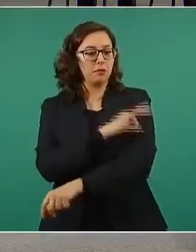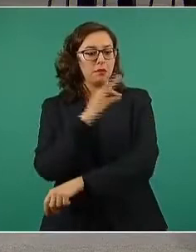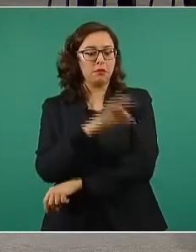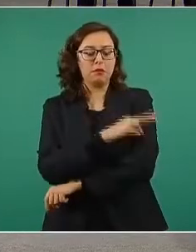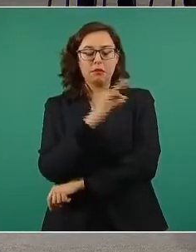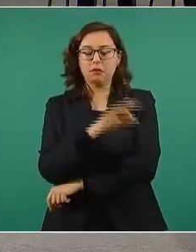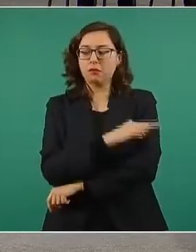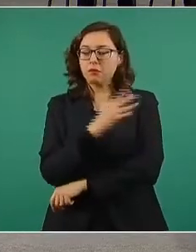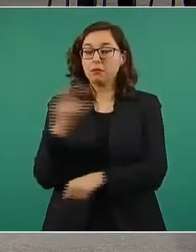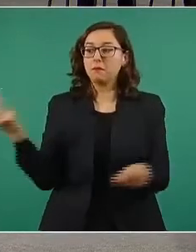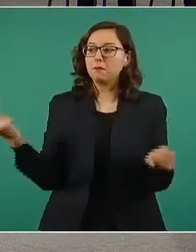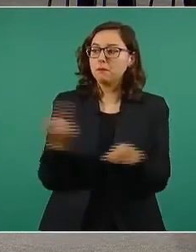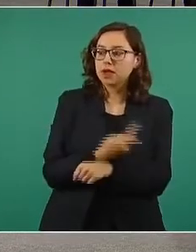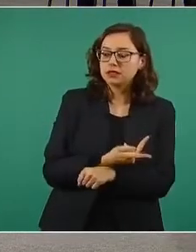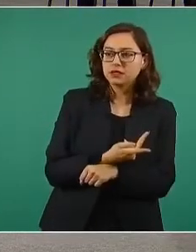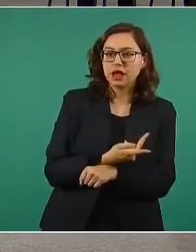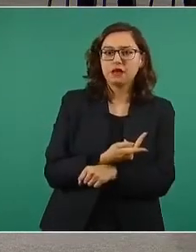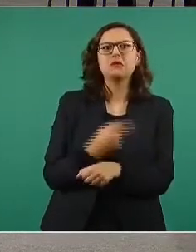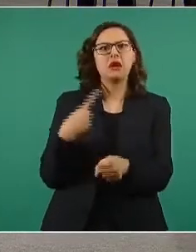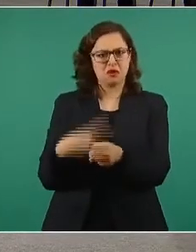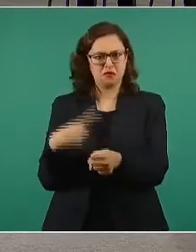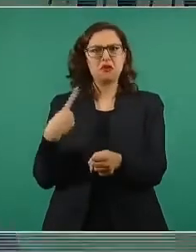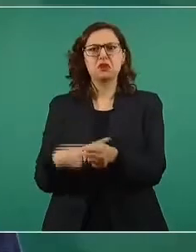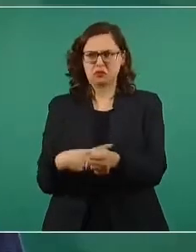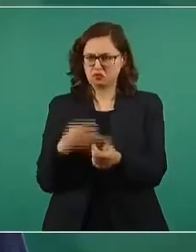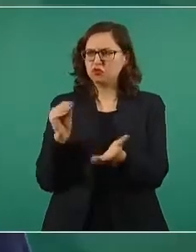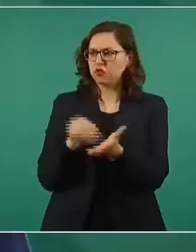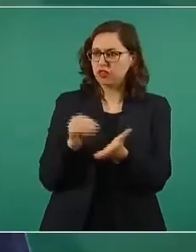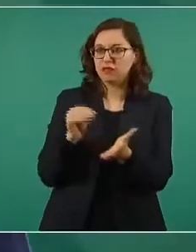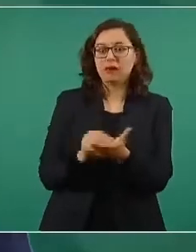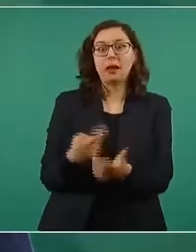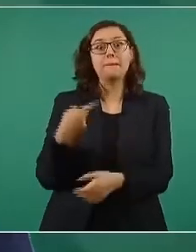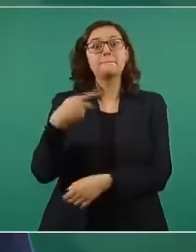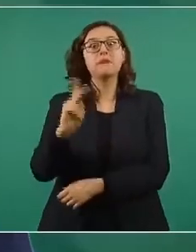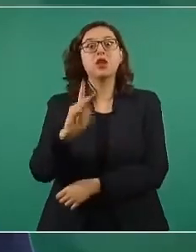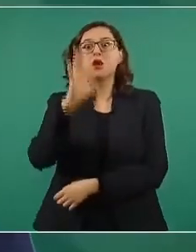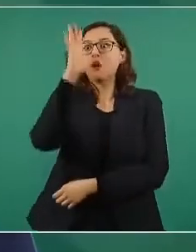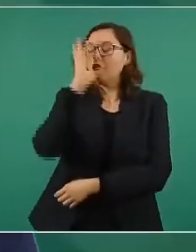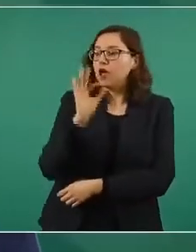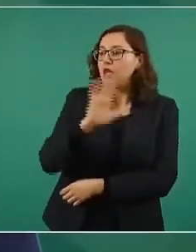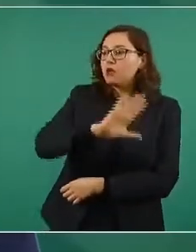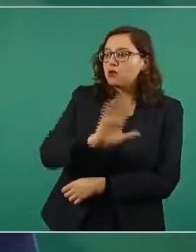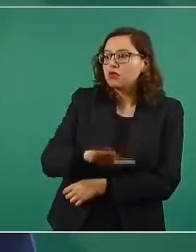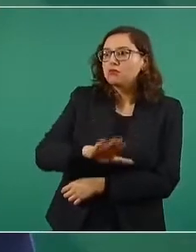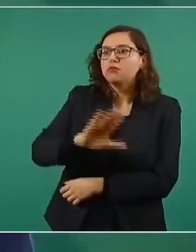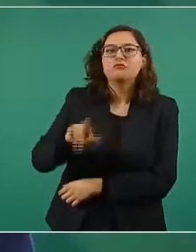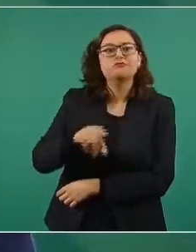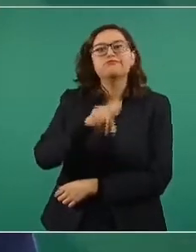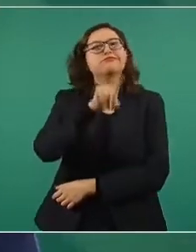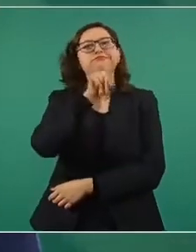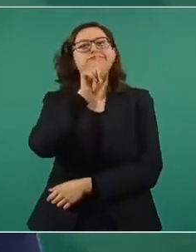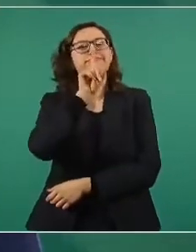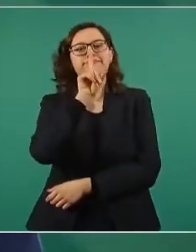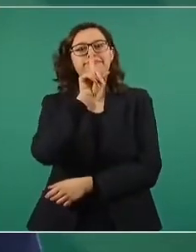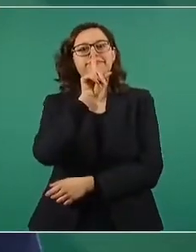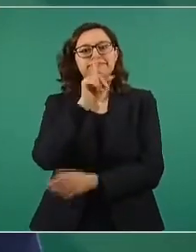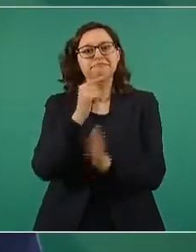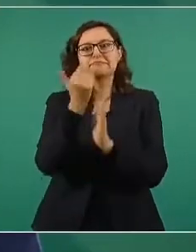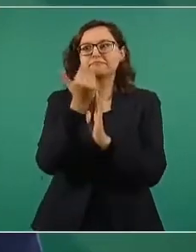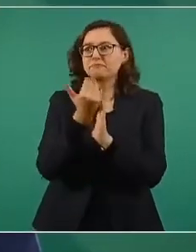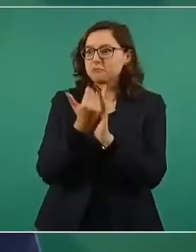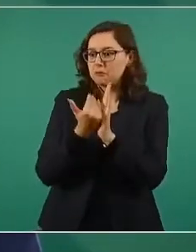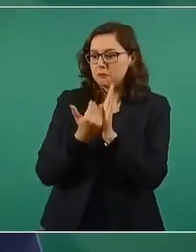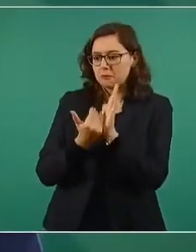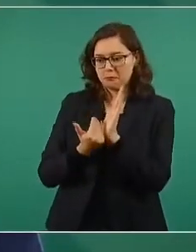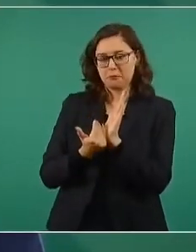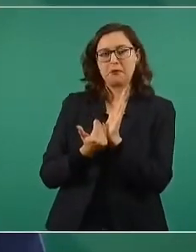mortalidad o de lo que técnicamente llamamos letalidad, que es el porcentaje de personas que estando enfermas pueden tener